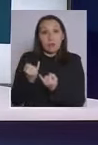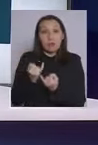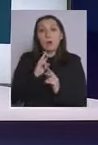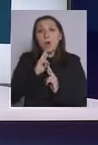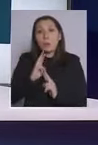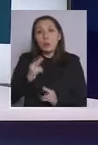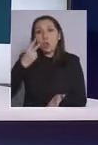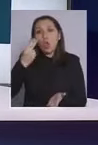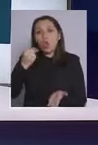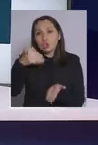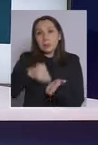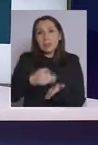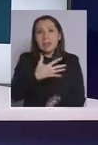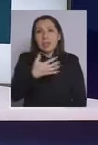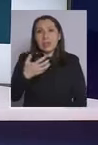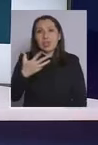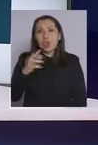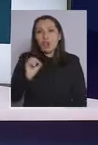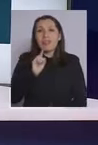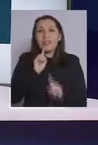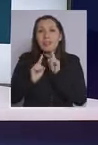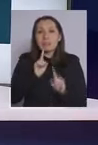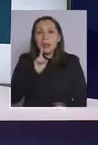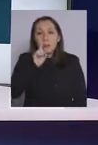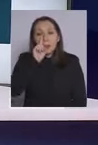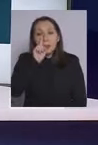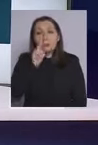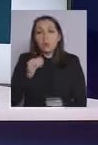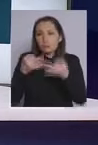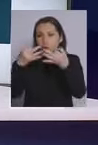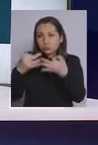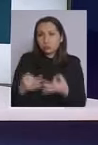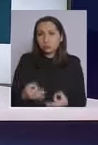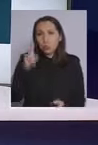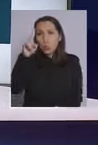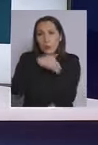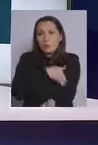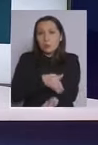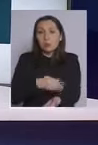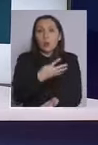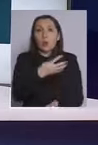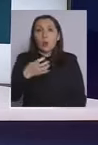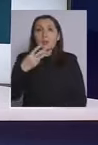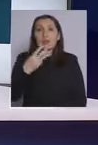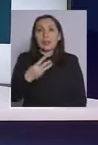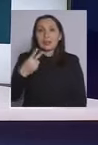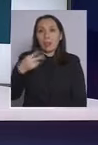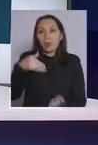de 12.590 exámenes por PCR, acumulando ya